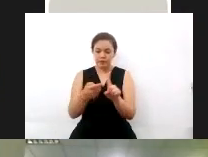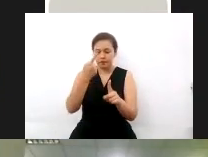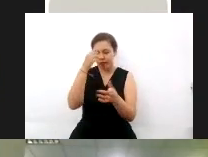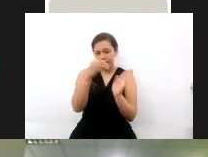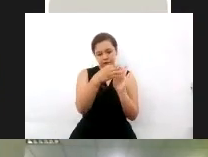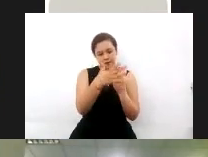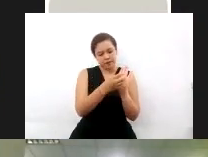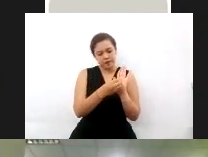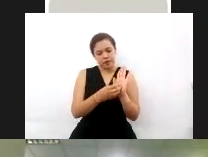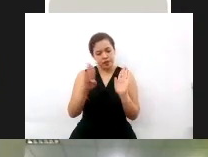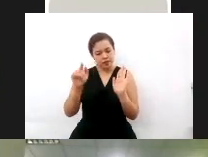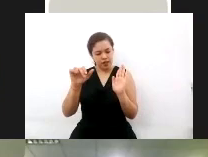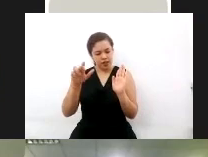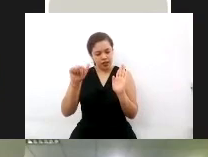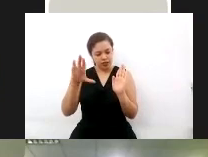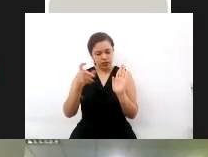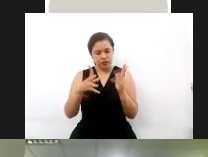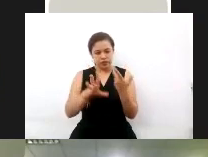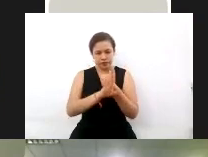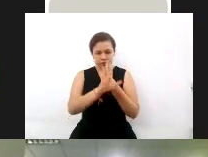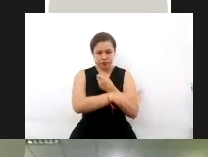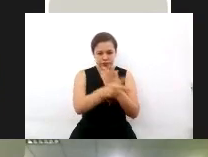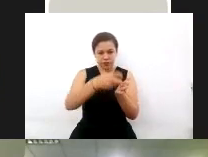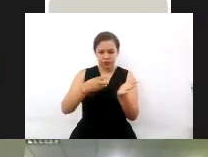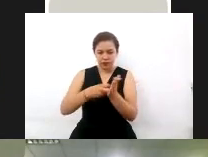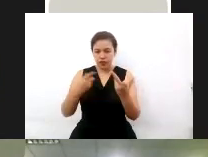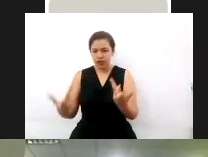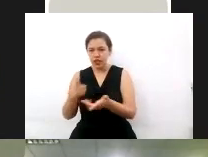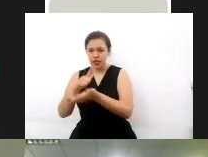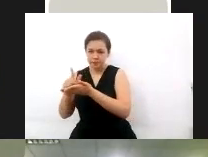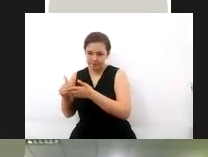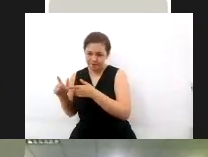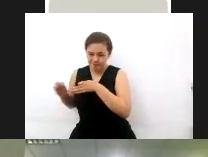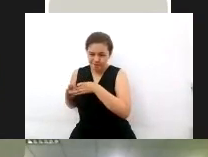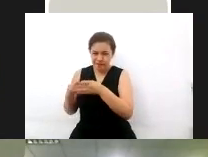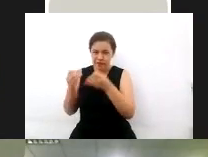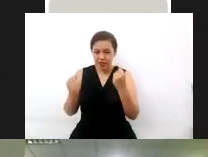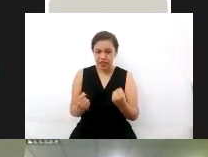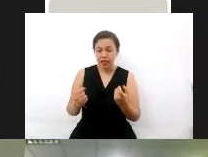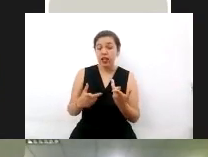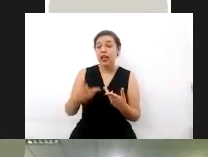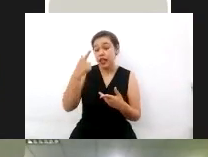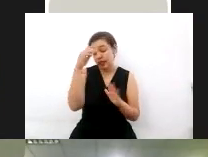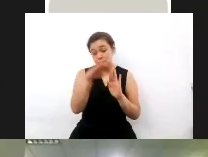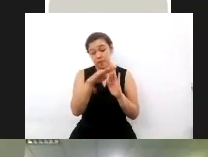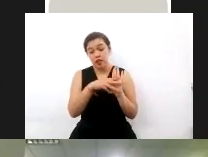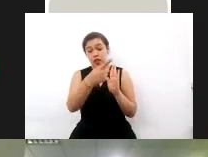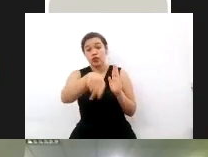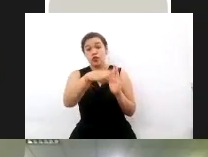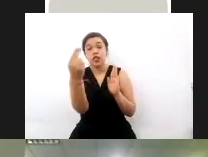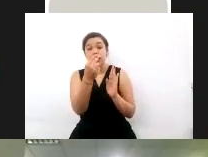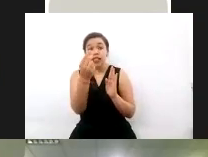de tener, mantenimiento preventivo, correctivo, exhaustivo, y lo tienen que determinar de acuerdo a las necesidades que vayan